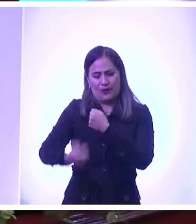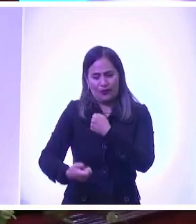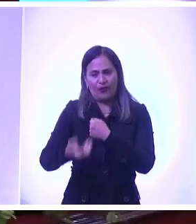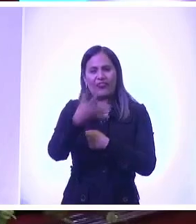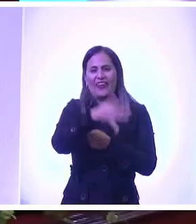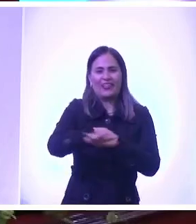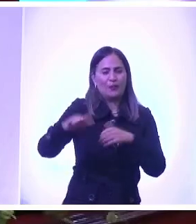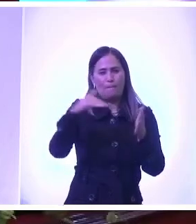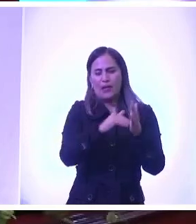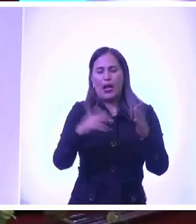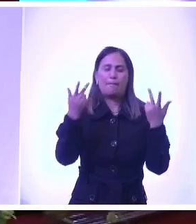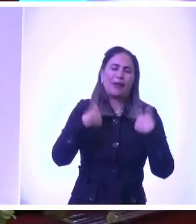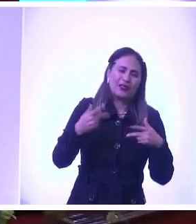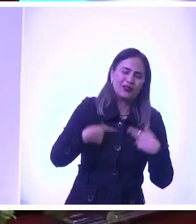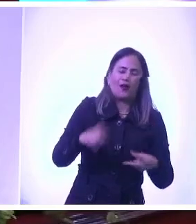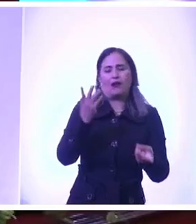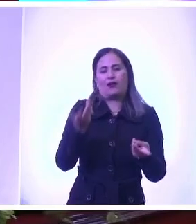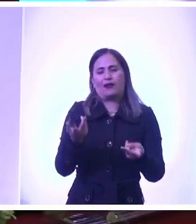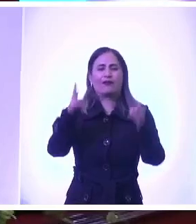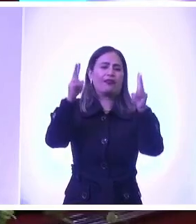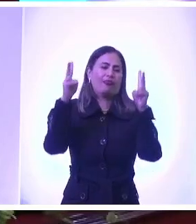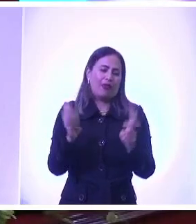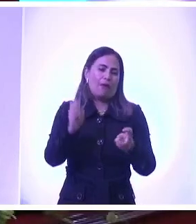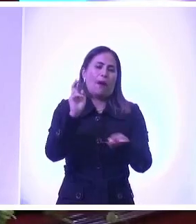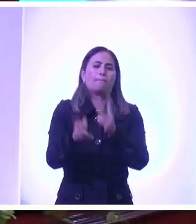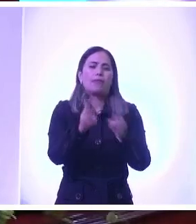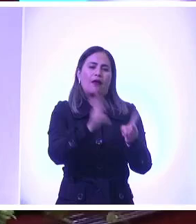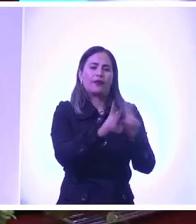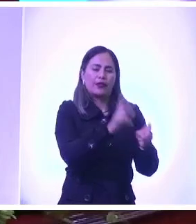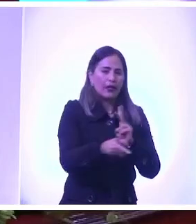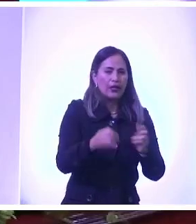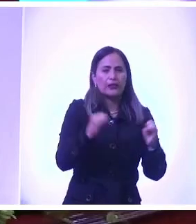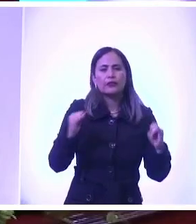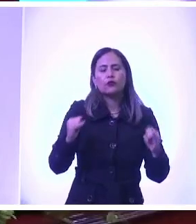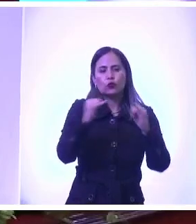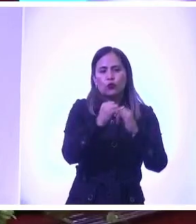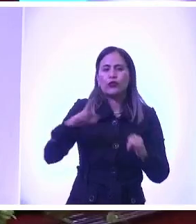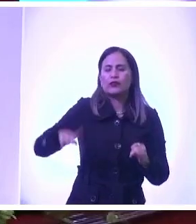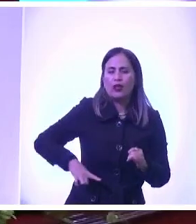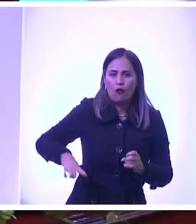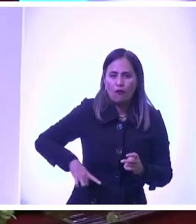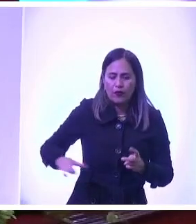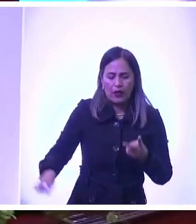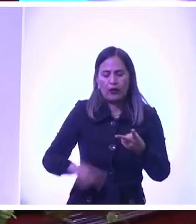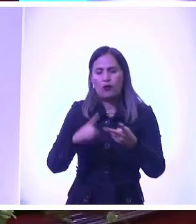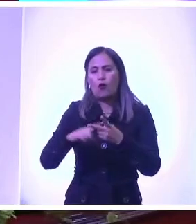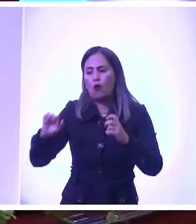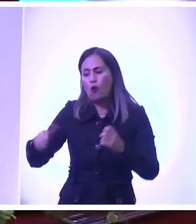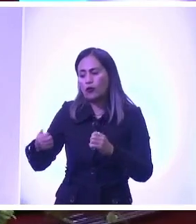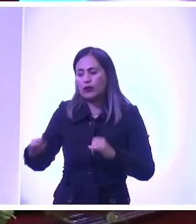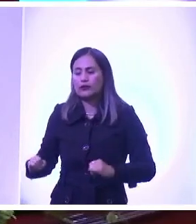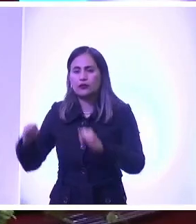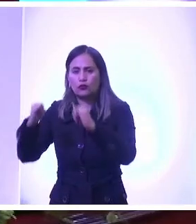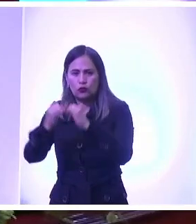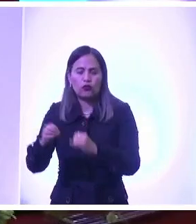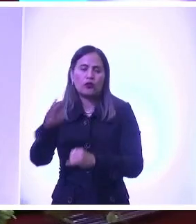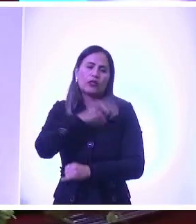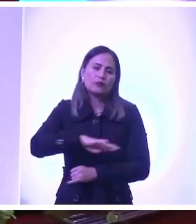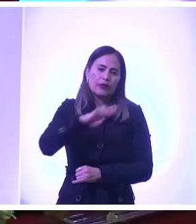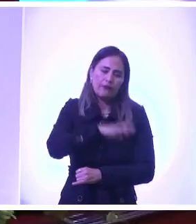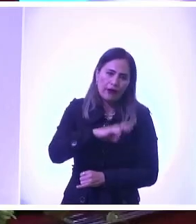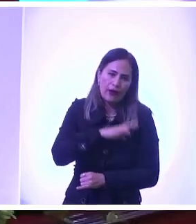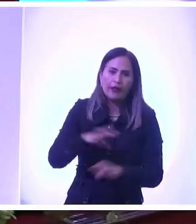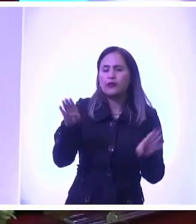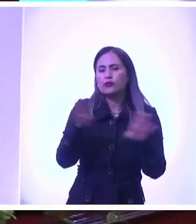platicamos sobre cómo las instituciones públicas y las instituciones se tienen que aperturar al sector empresarial Y cómo